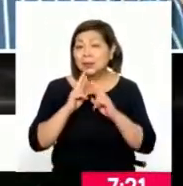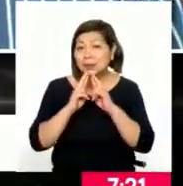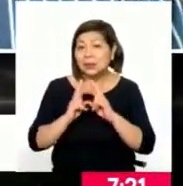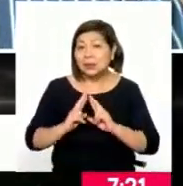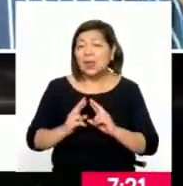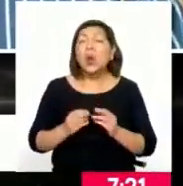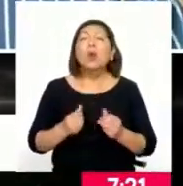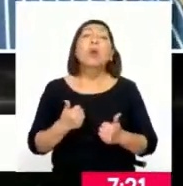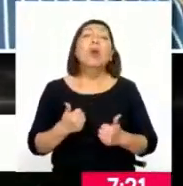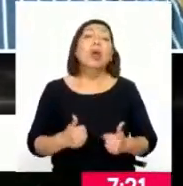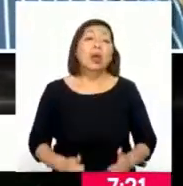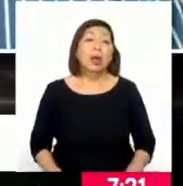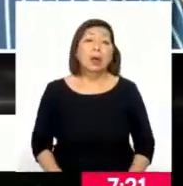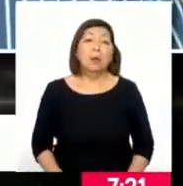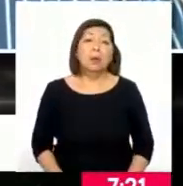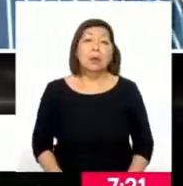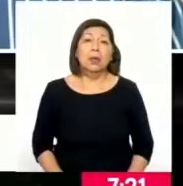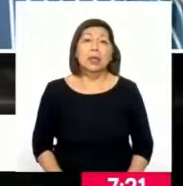resultados. ¿Cómo cuál?